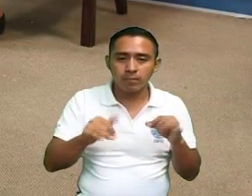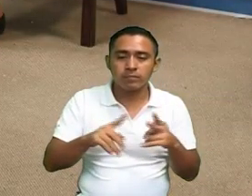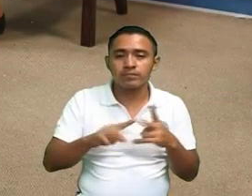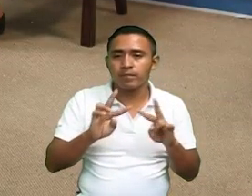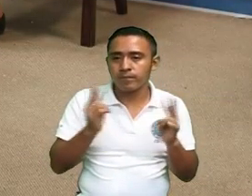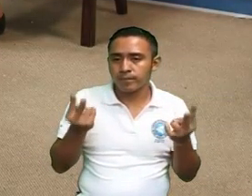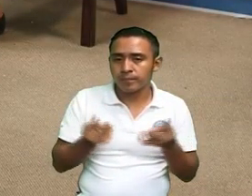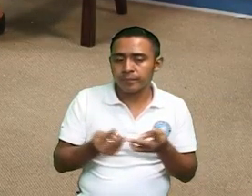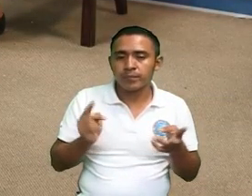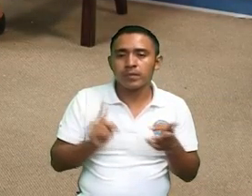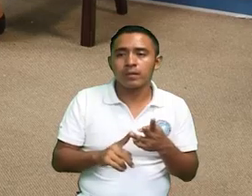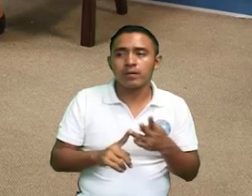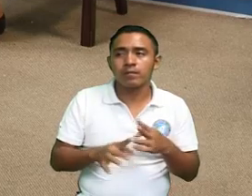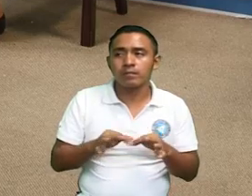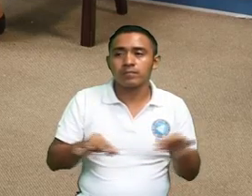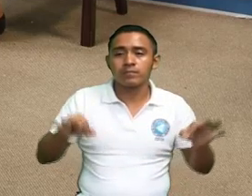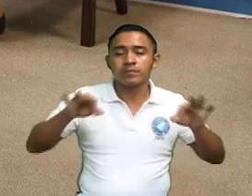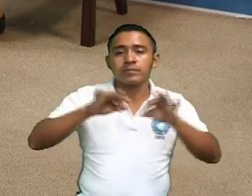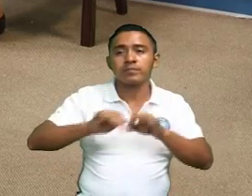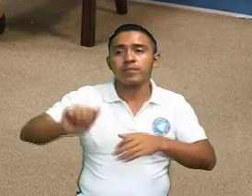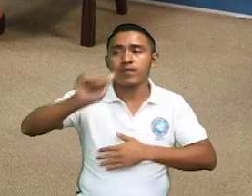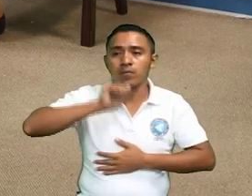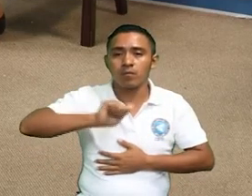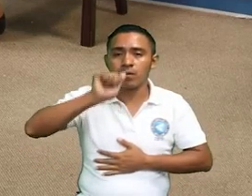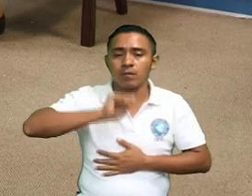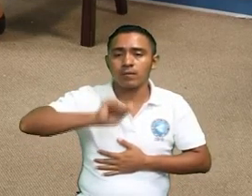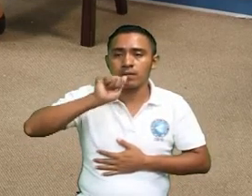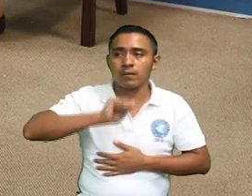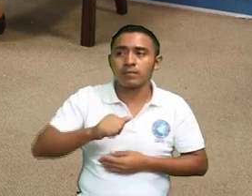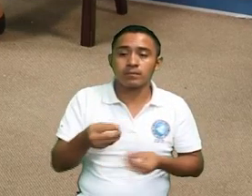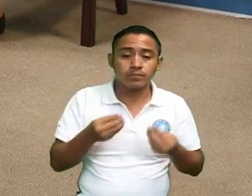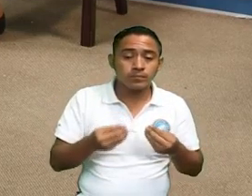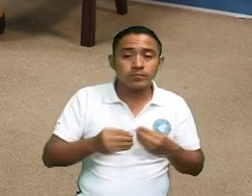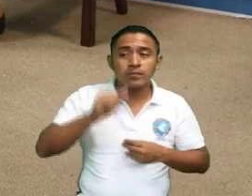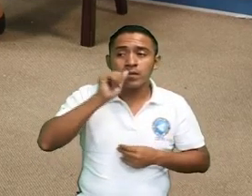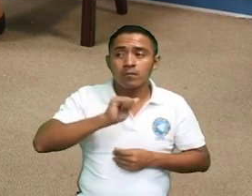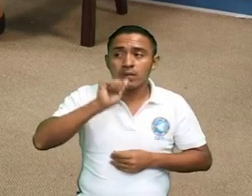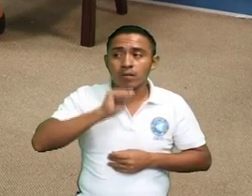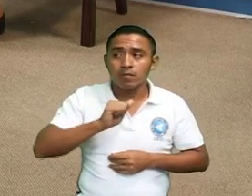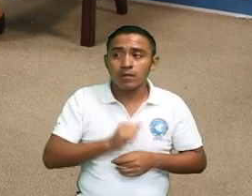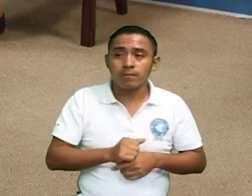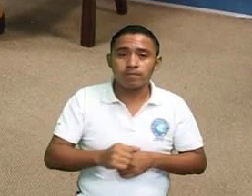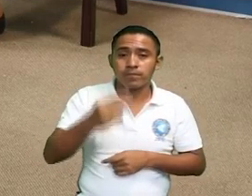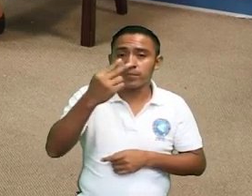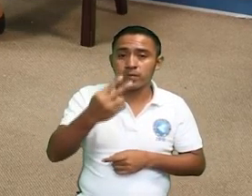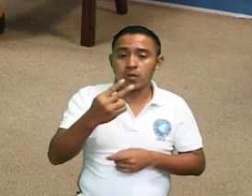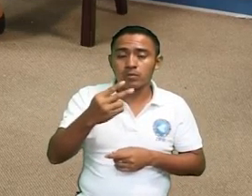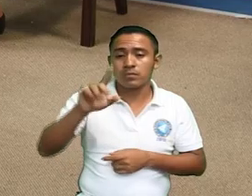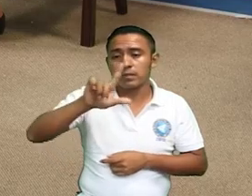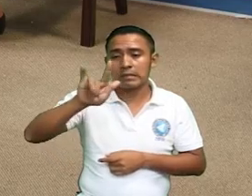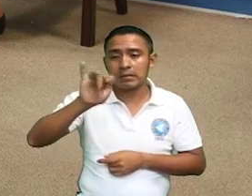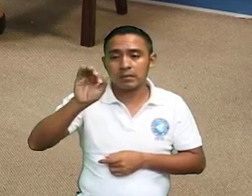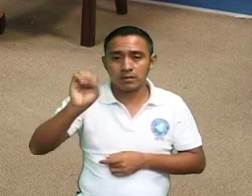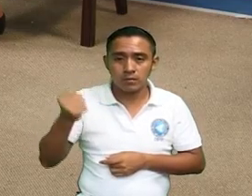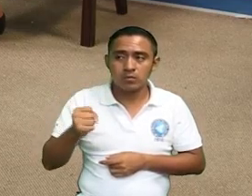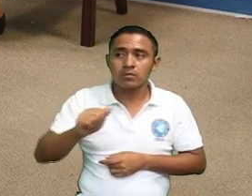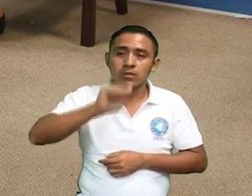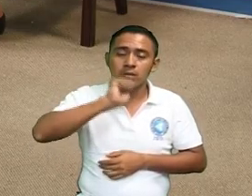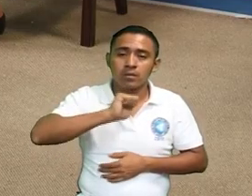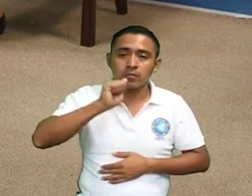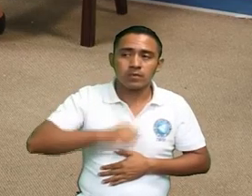Un elemento importante, el agua. El agua. Y tomar el agua, por lo menos los 2 litros de agua al día que tenemos que